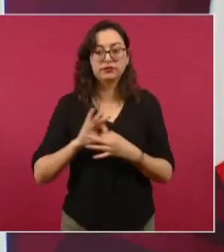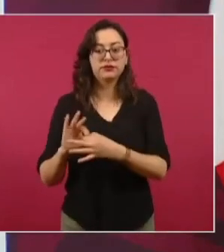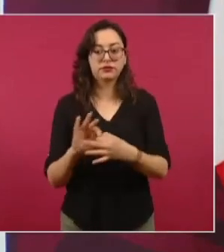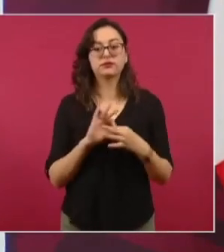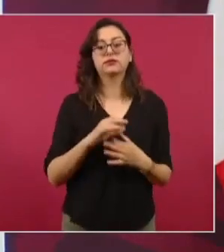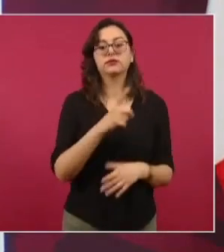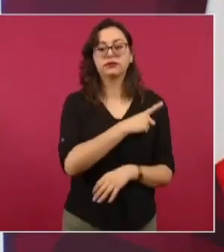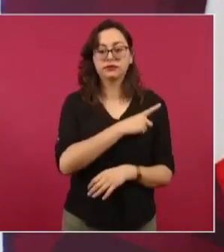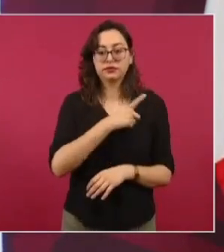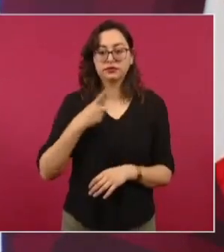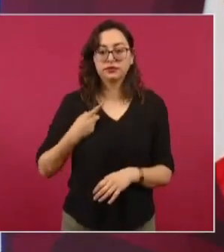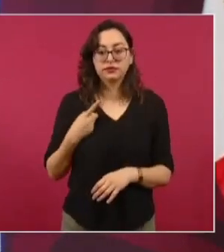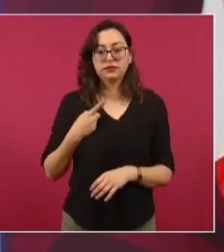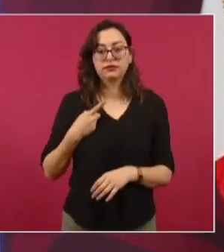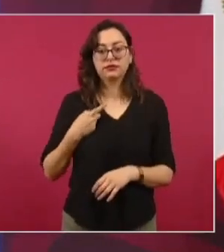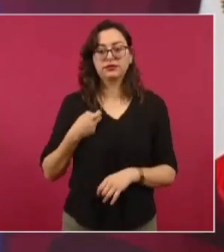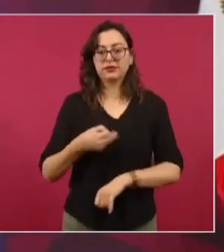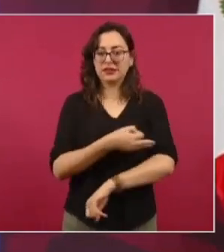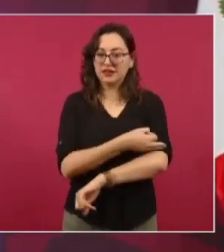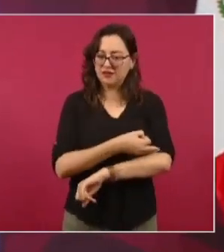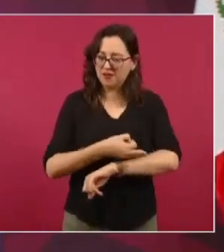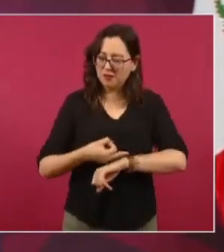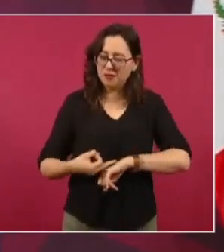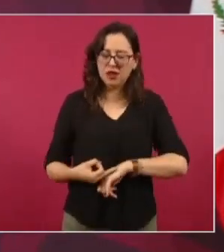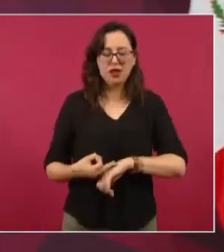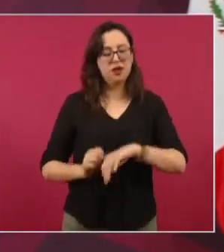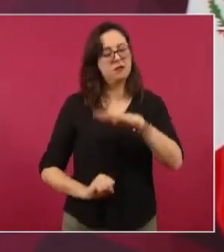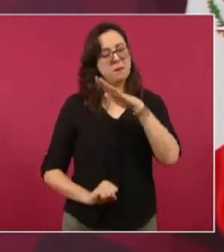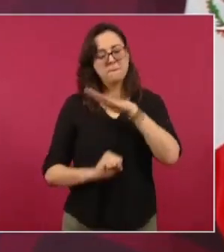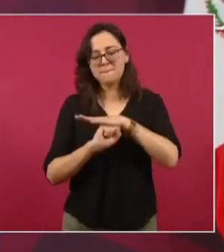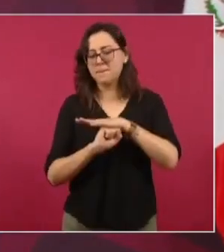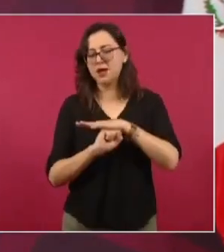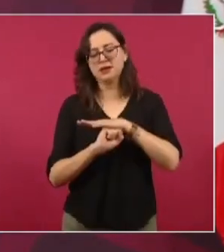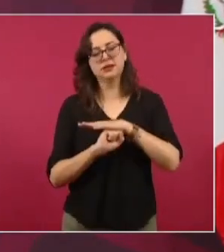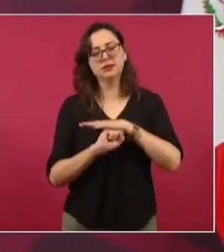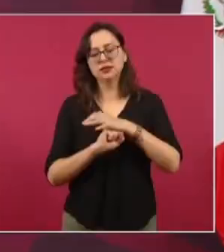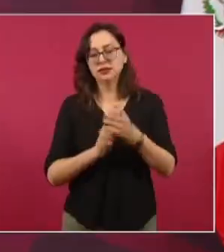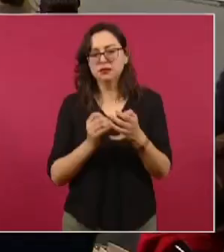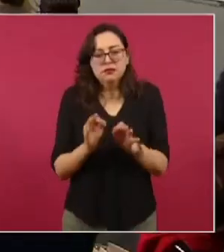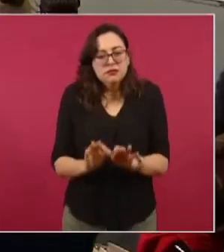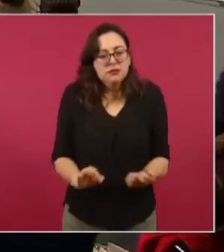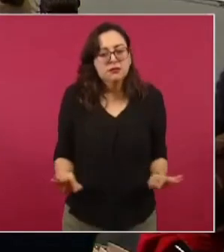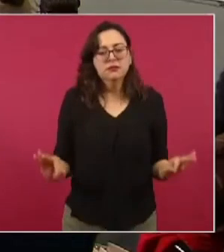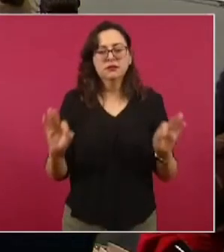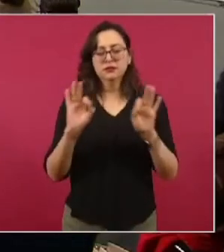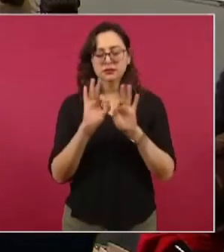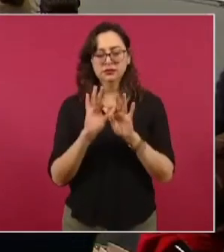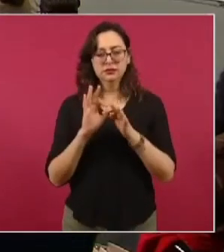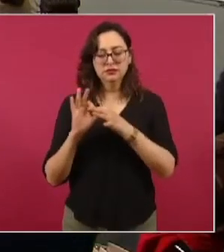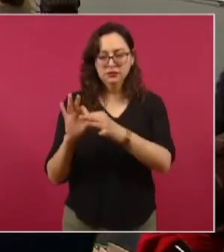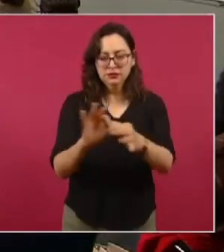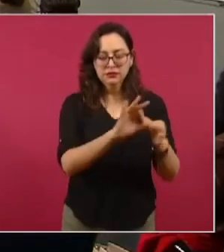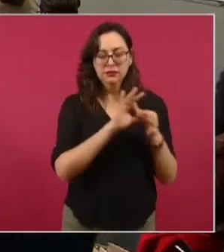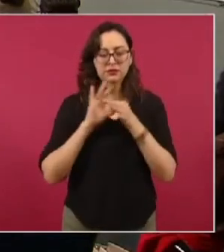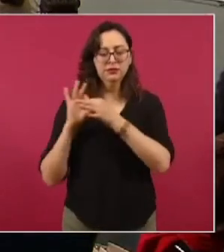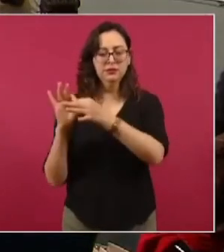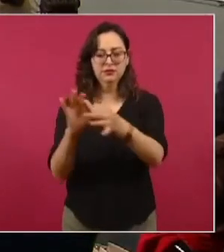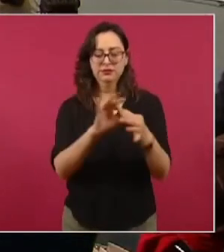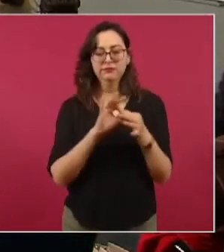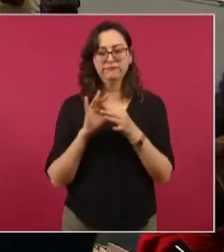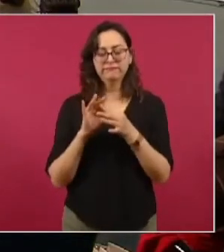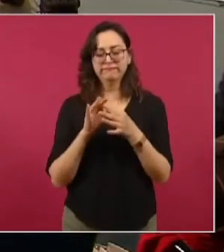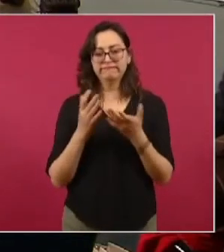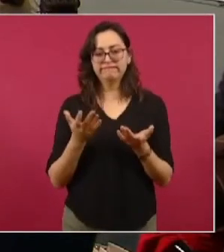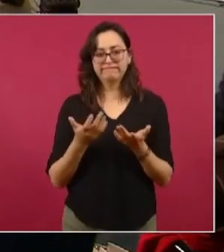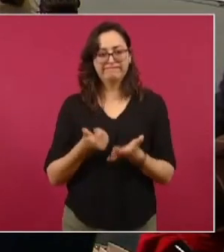las familias en México fundamental es nuestra principal institución repito de